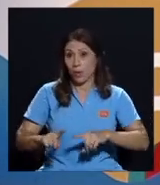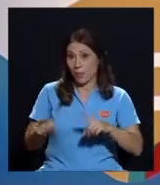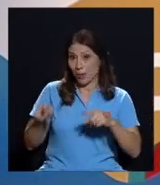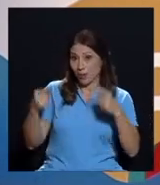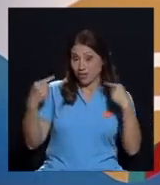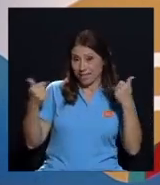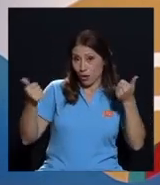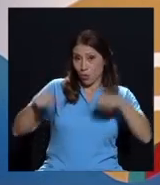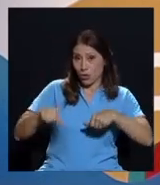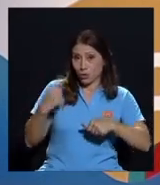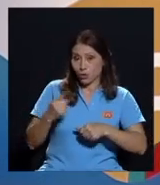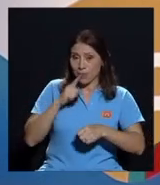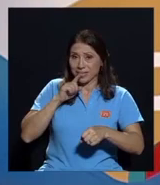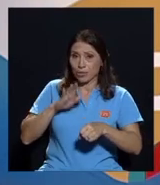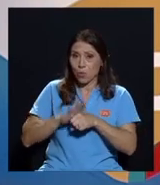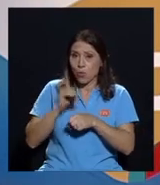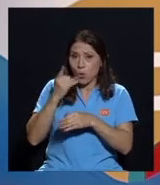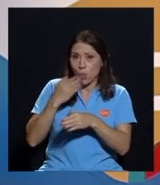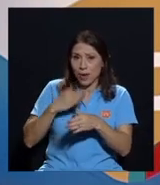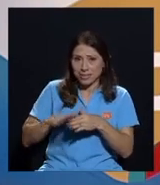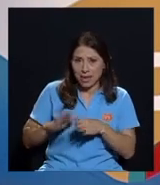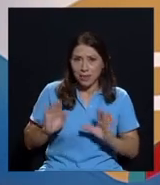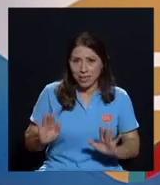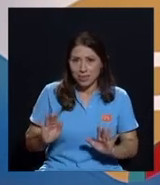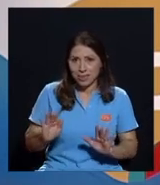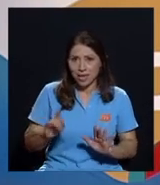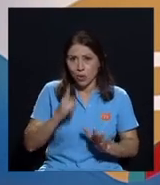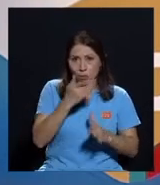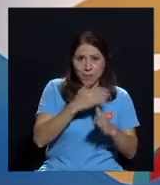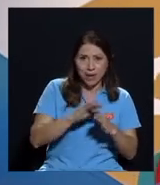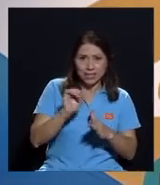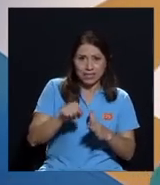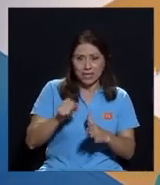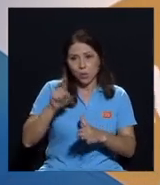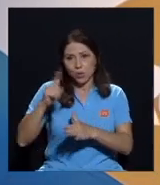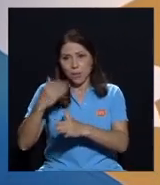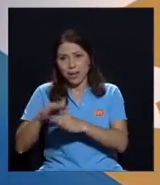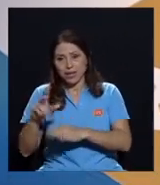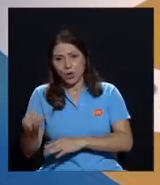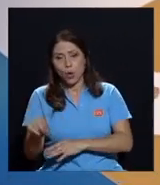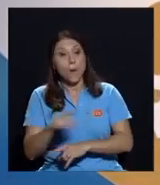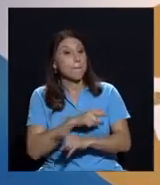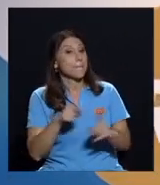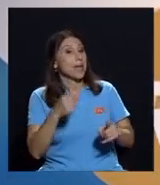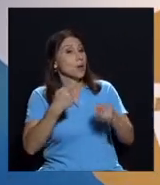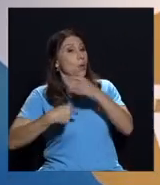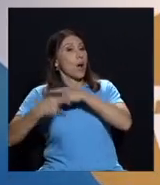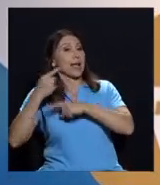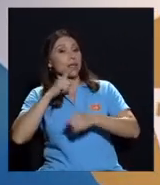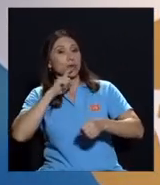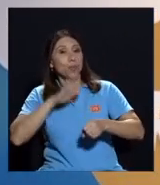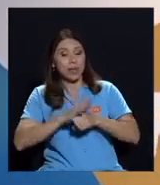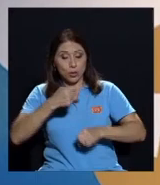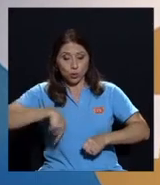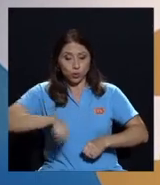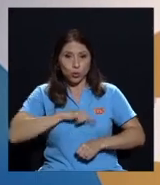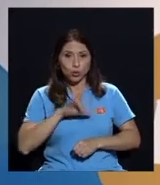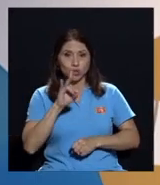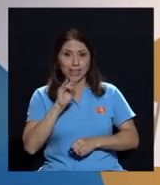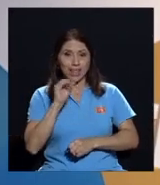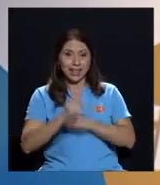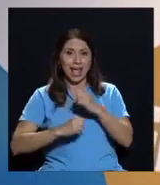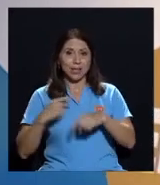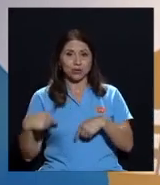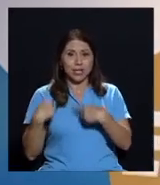cumplió sólo parcialmente porque se cumpliera partido tras número de los cumplimientos de aquellos que nosotros seguimos usando 70 años después de la